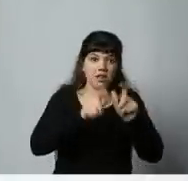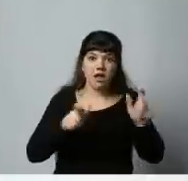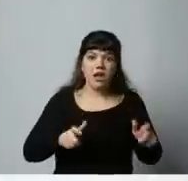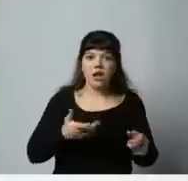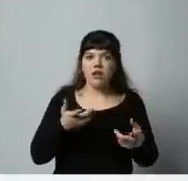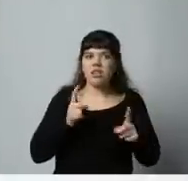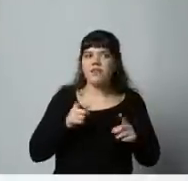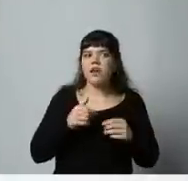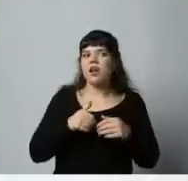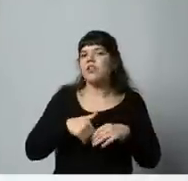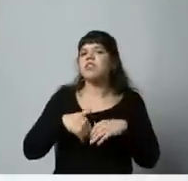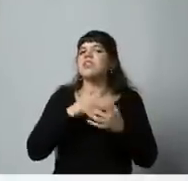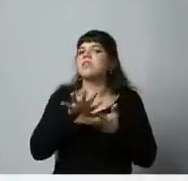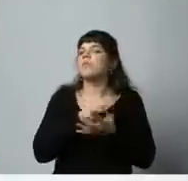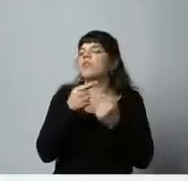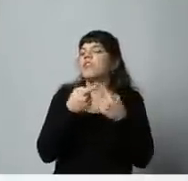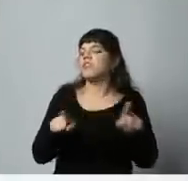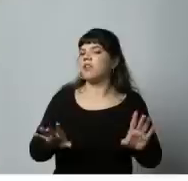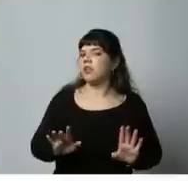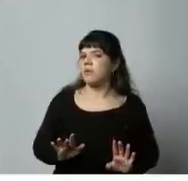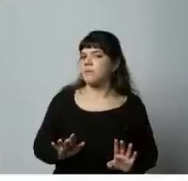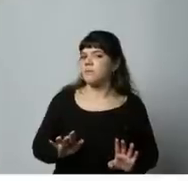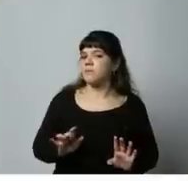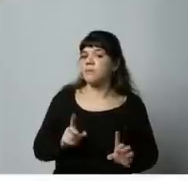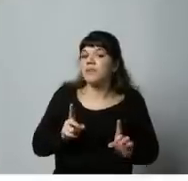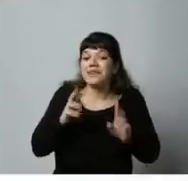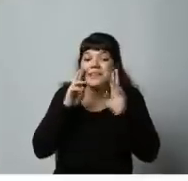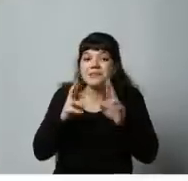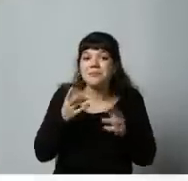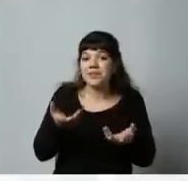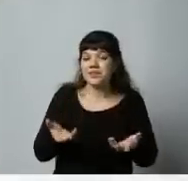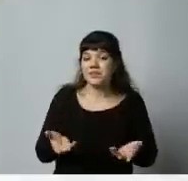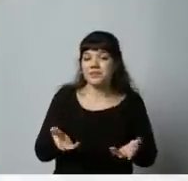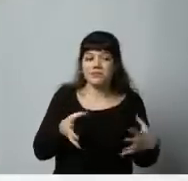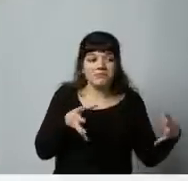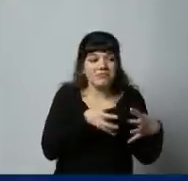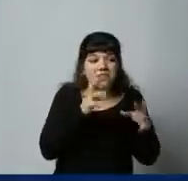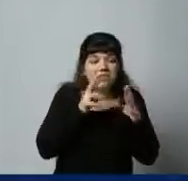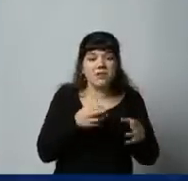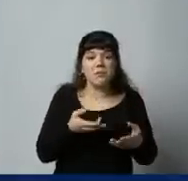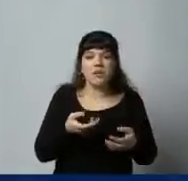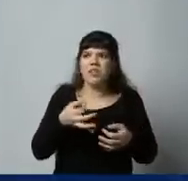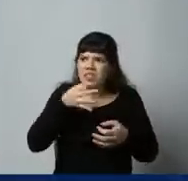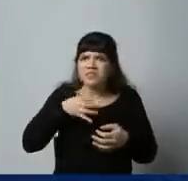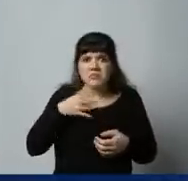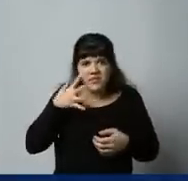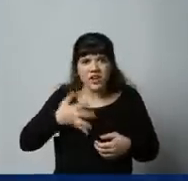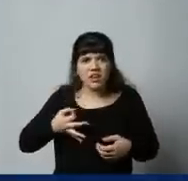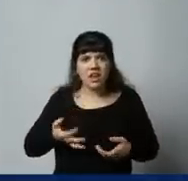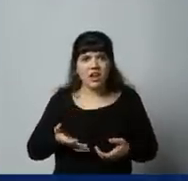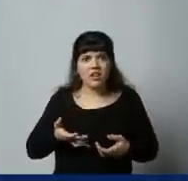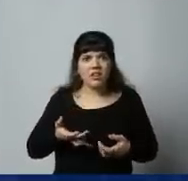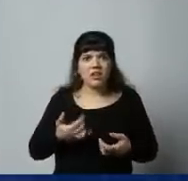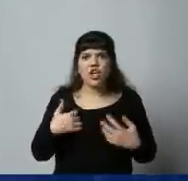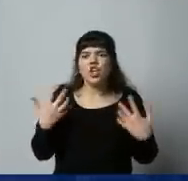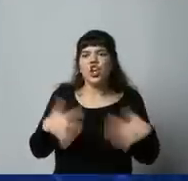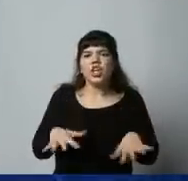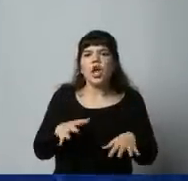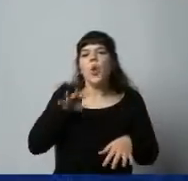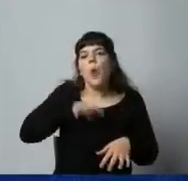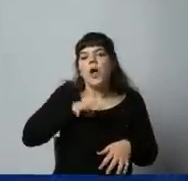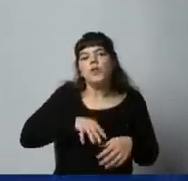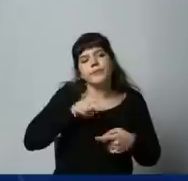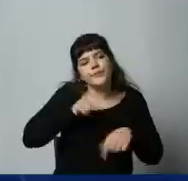en otro lugar y es el respeto y es que vengan con la verdad y es que no nos tengan a nosotros cu